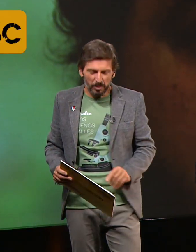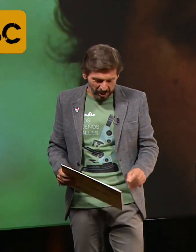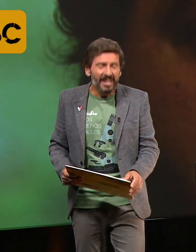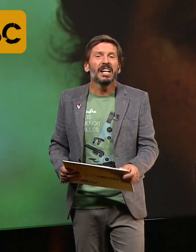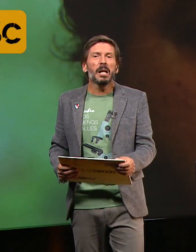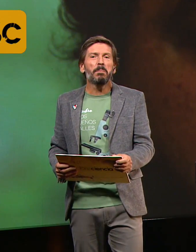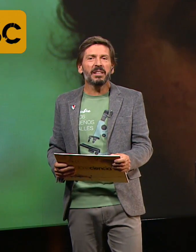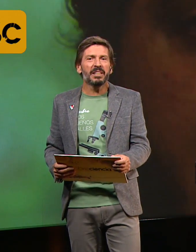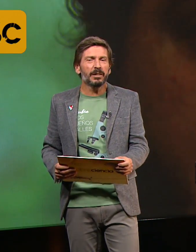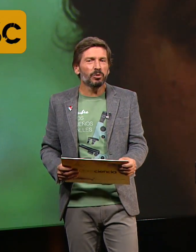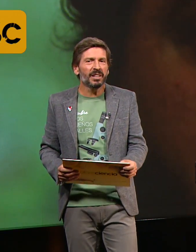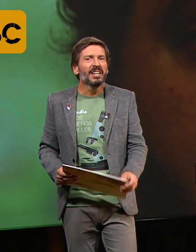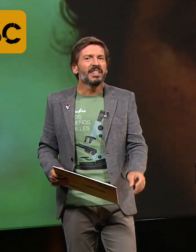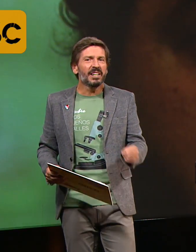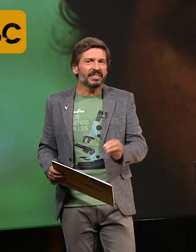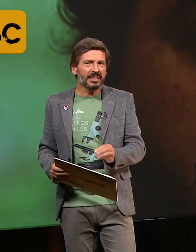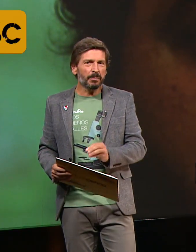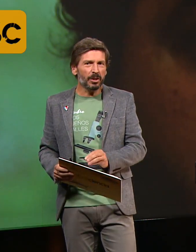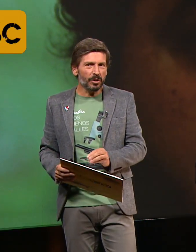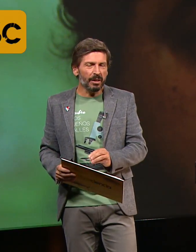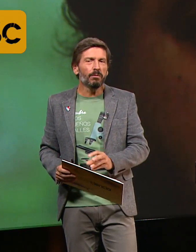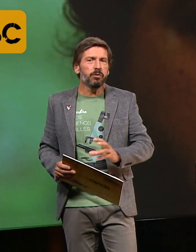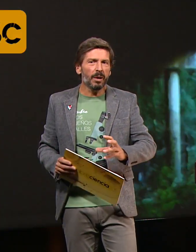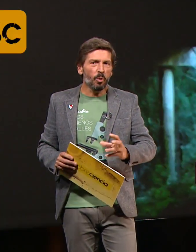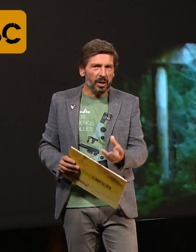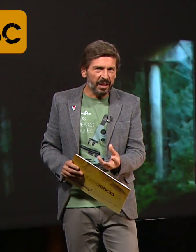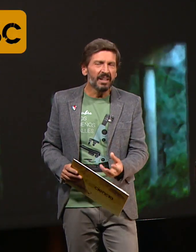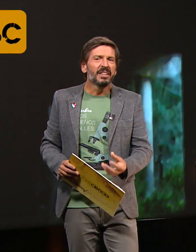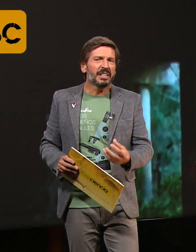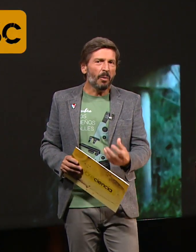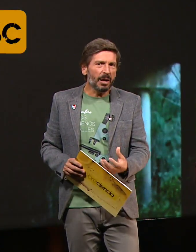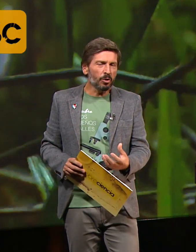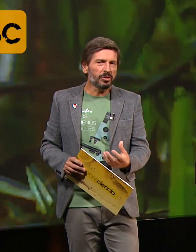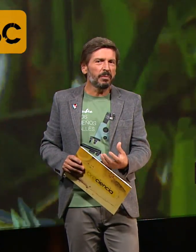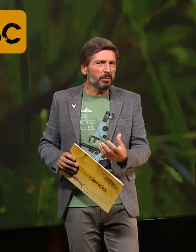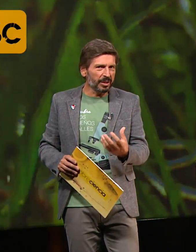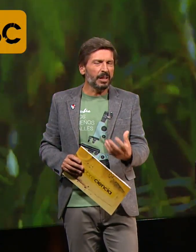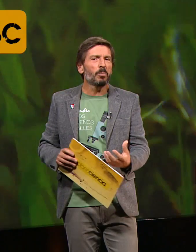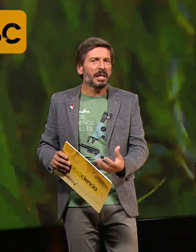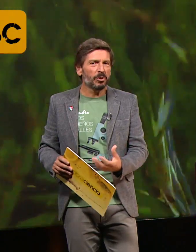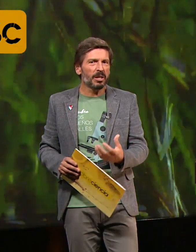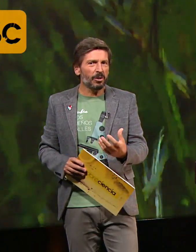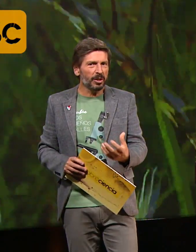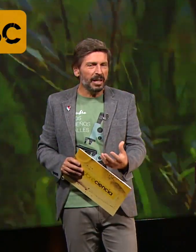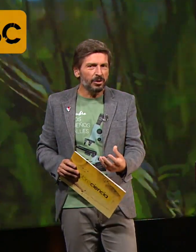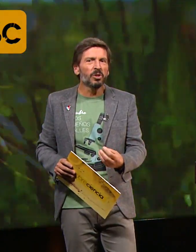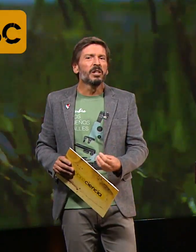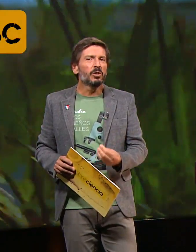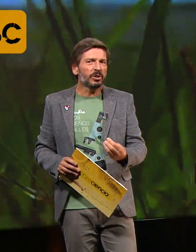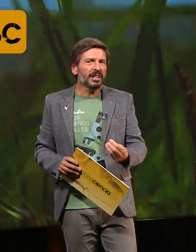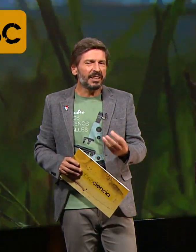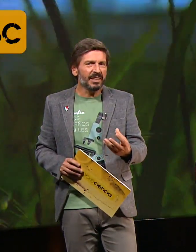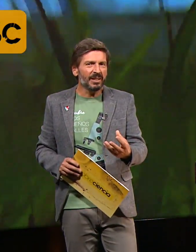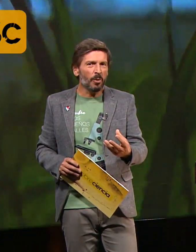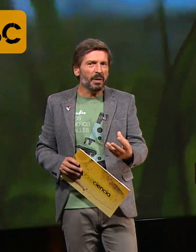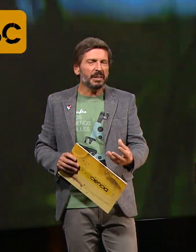que vemos en las playas de la ciudad. Y Alexandra Perrone fue a buscar trabajos que vamos a ir recopilando a lo largo del año,